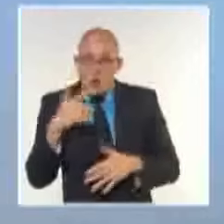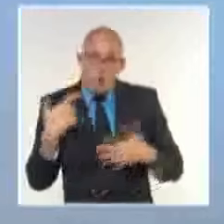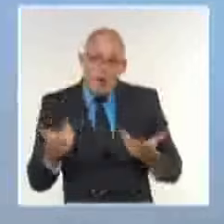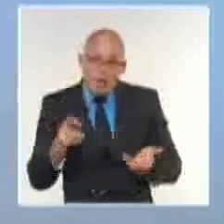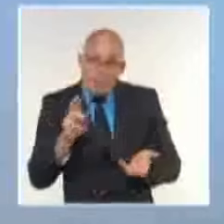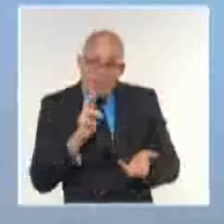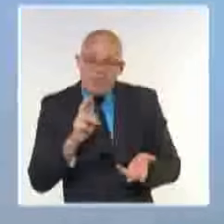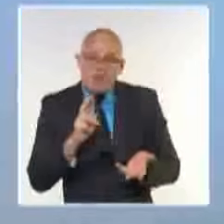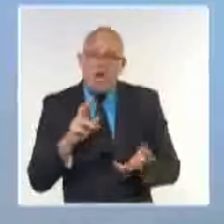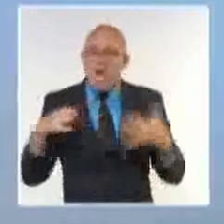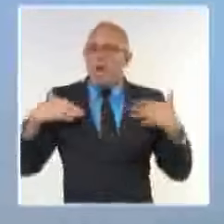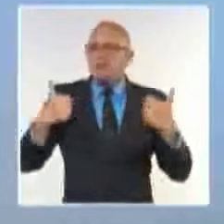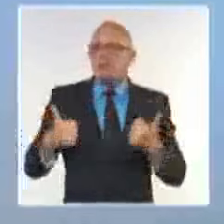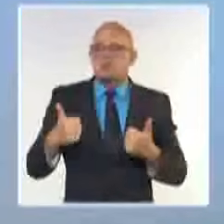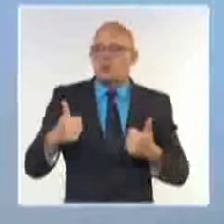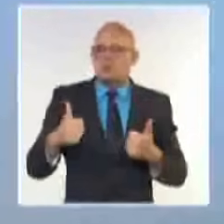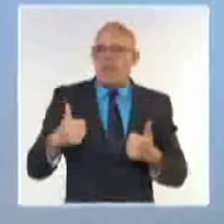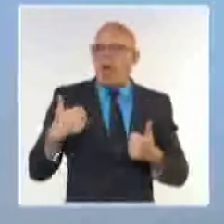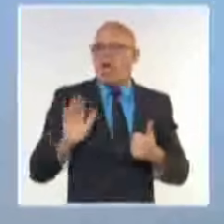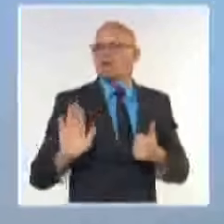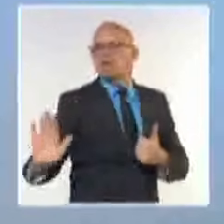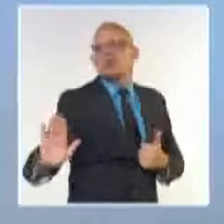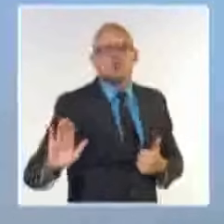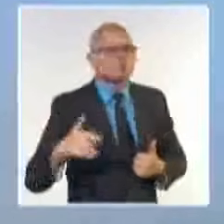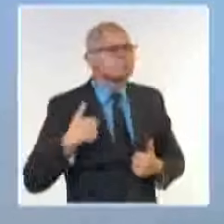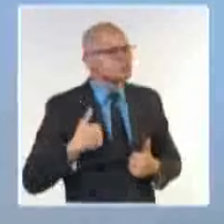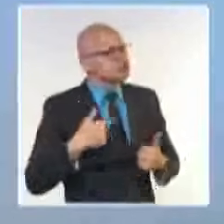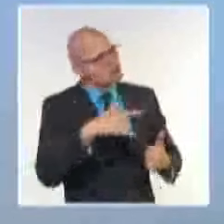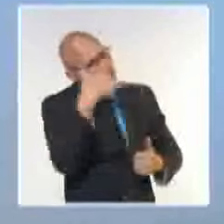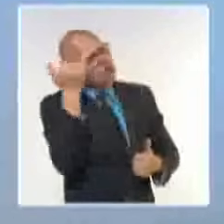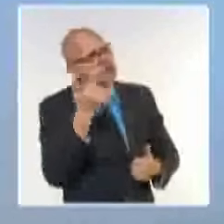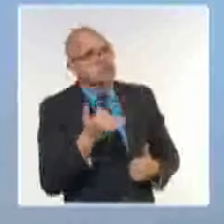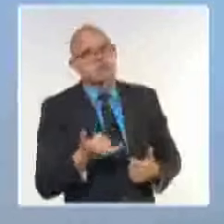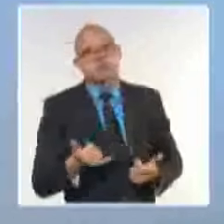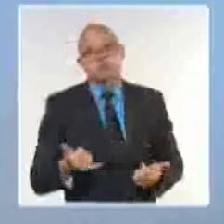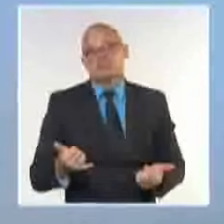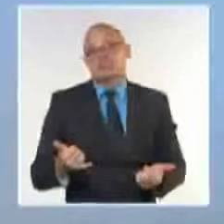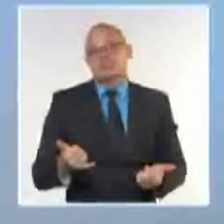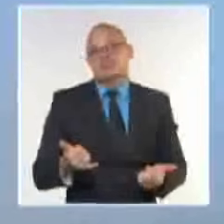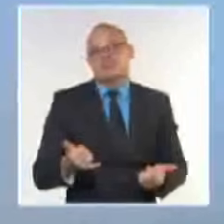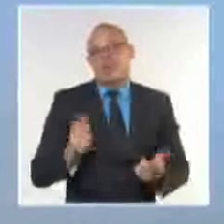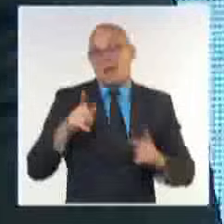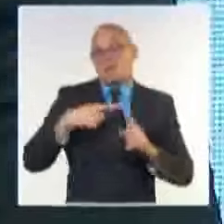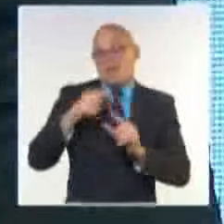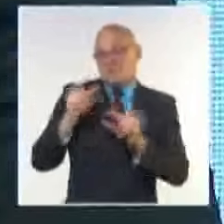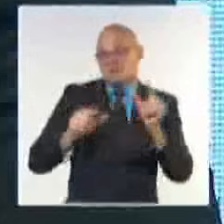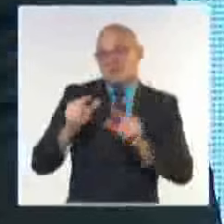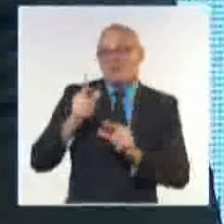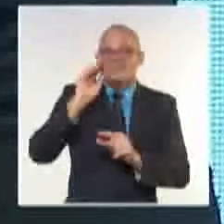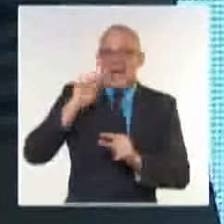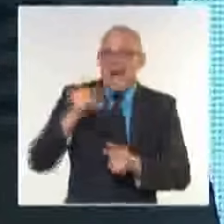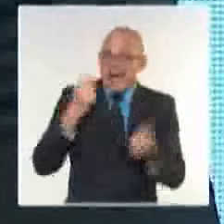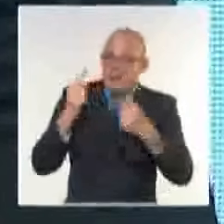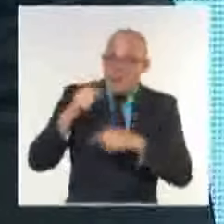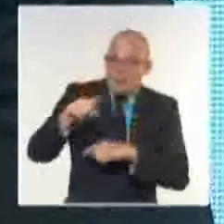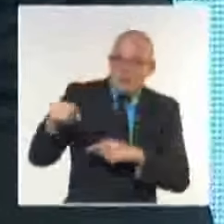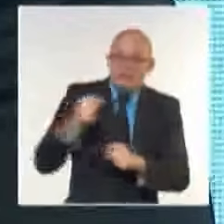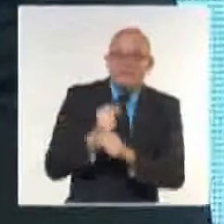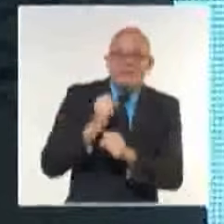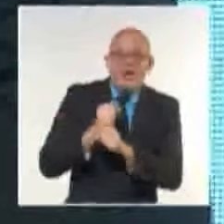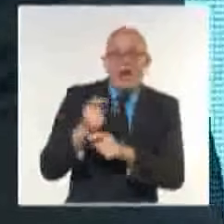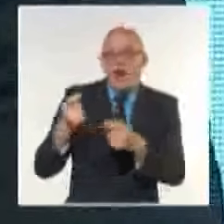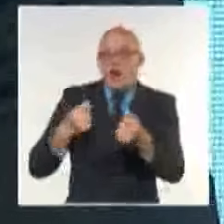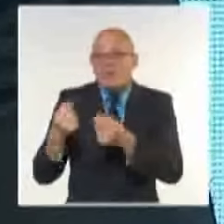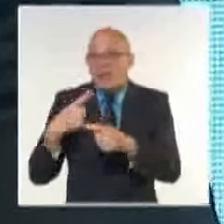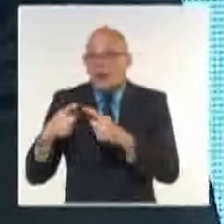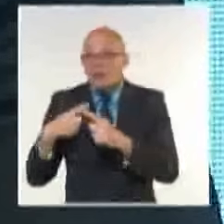algunas eso, áreas- dijeron que sí y lo hicieron. Incluso responsables de áreas económicas que no estuvieron de acuerdo con los pagos. Porque